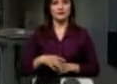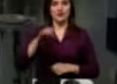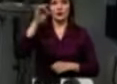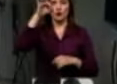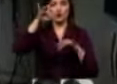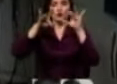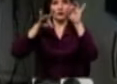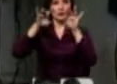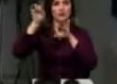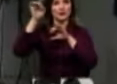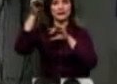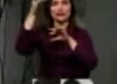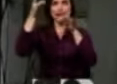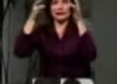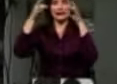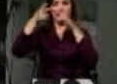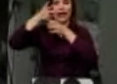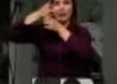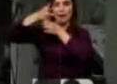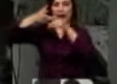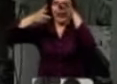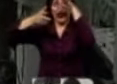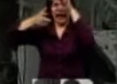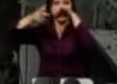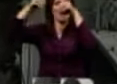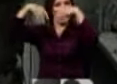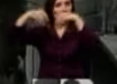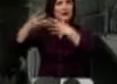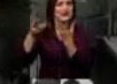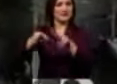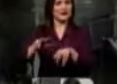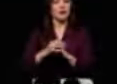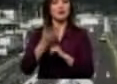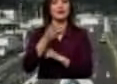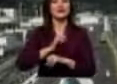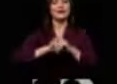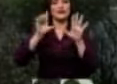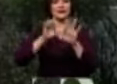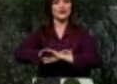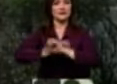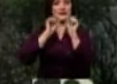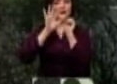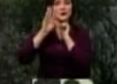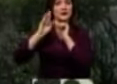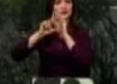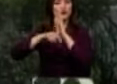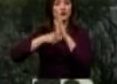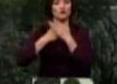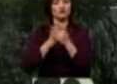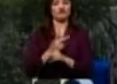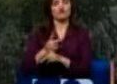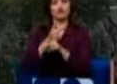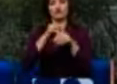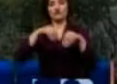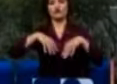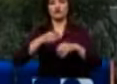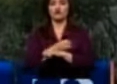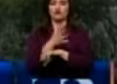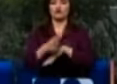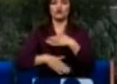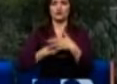ha soportado esta provincia también durante las últimas horas. 7:56, vías despejadas. Precaución, por favor, por las lluvias en todo el país. La recomendación es